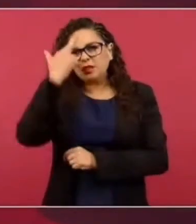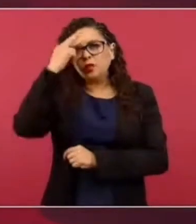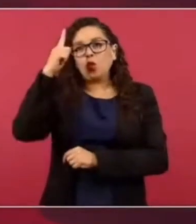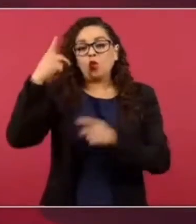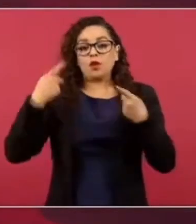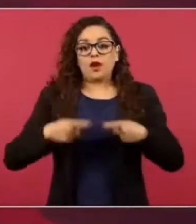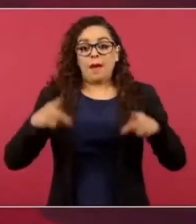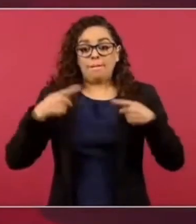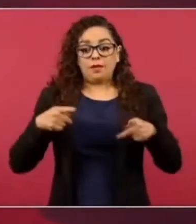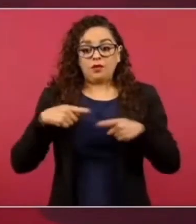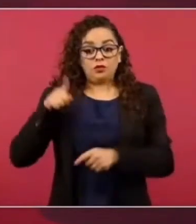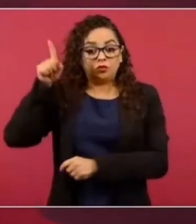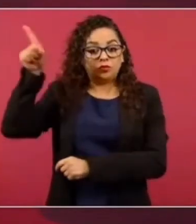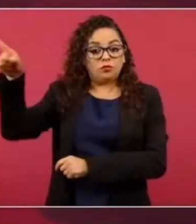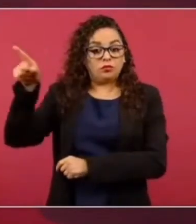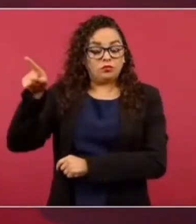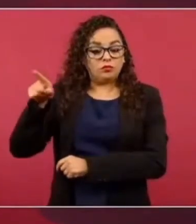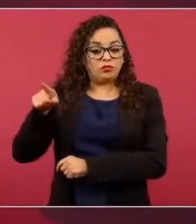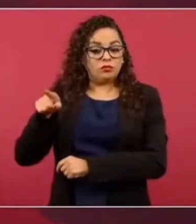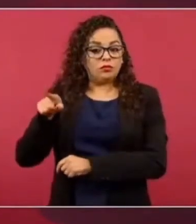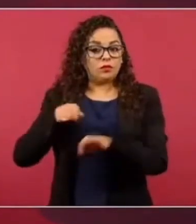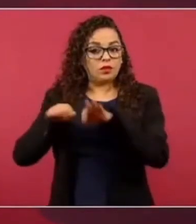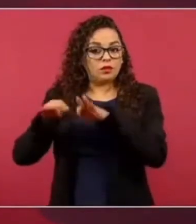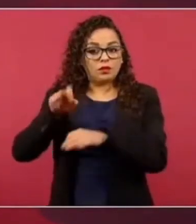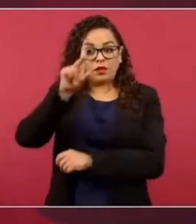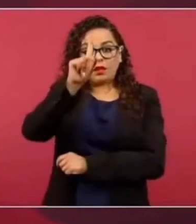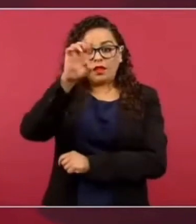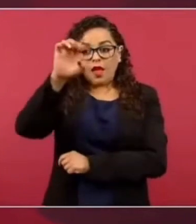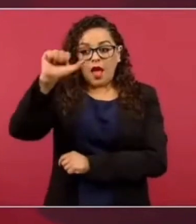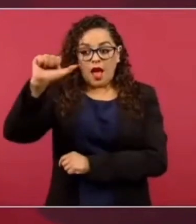ex vocero de la DEA, en esos días